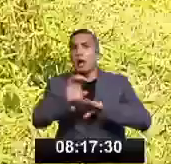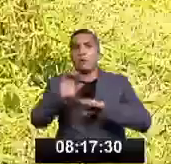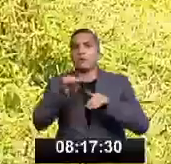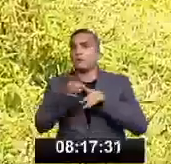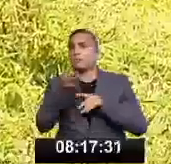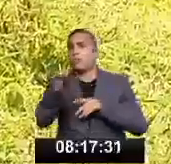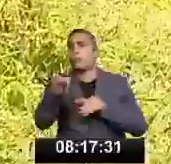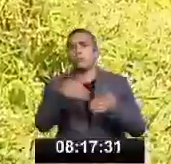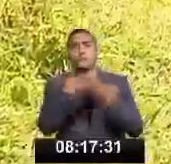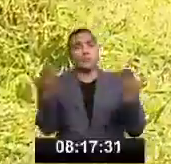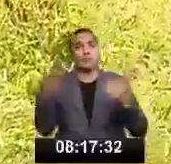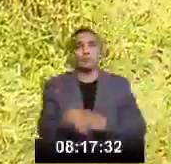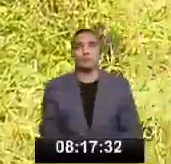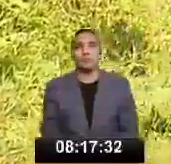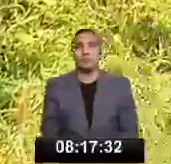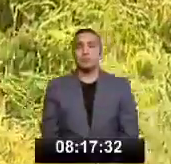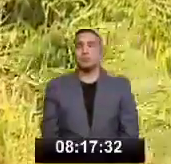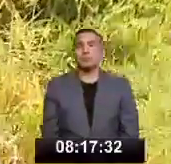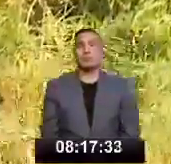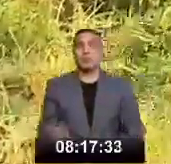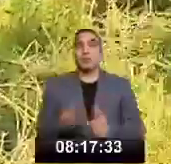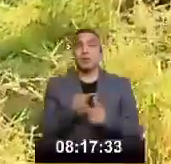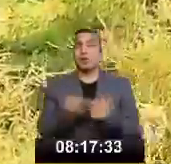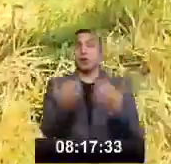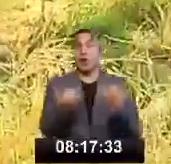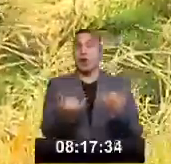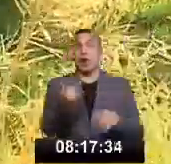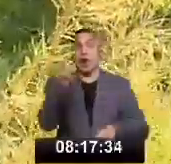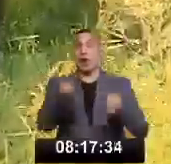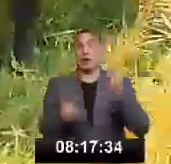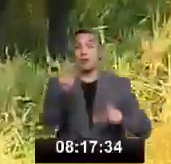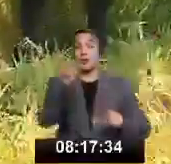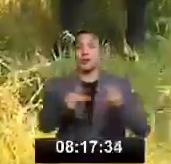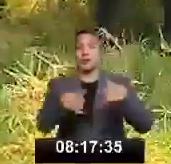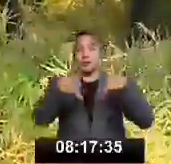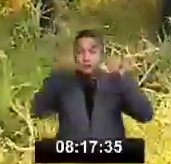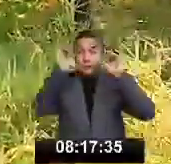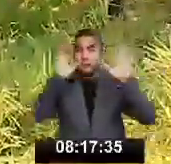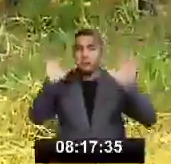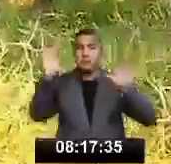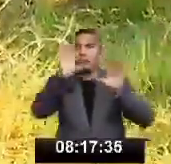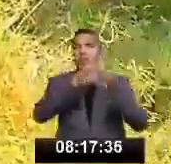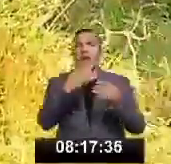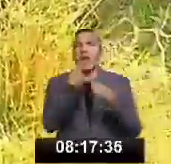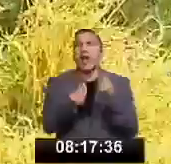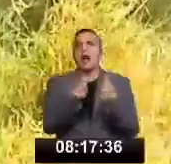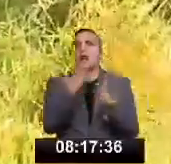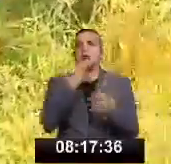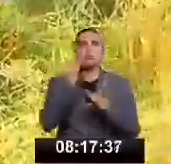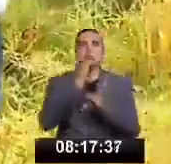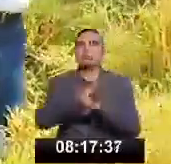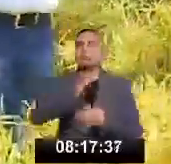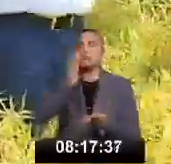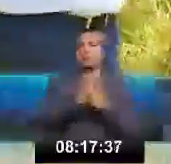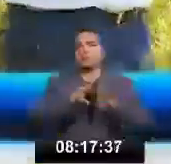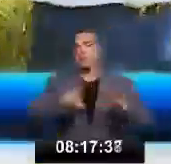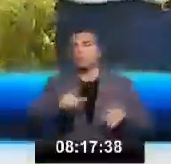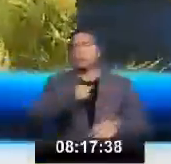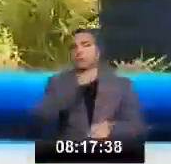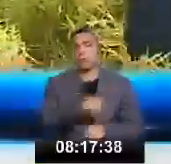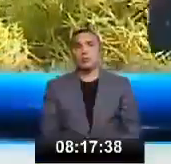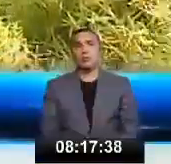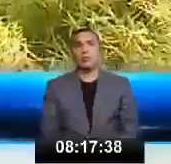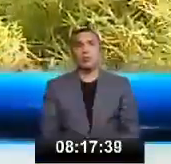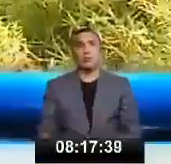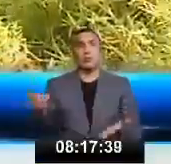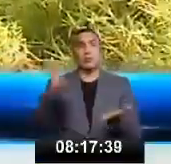general. Por lo expuesto es que algunos ganaderos buscan hacerle un alto a la delincuencia,